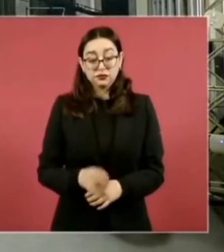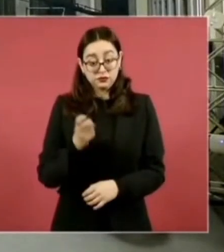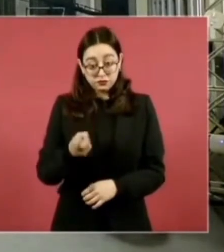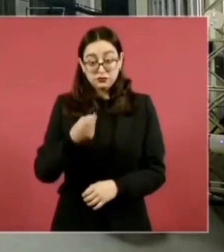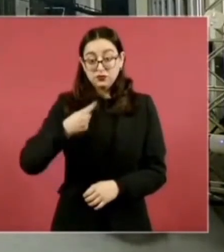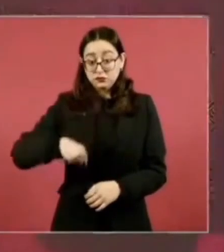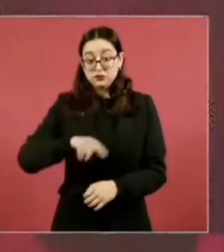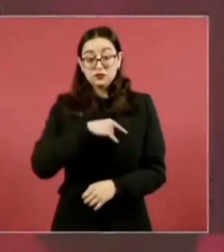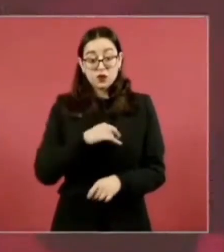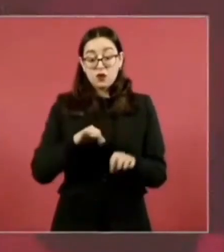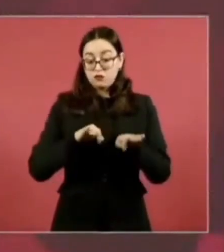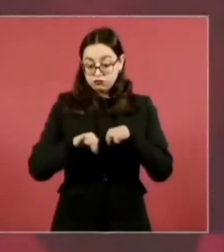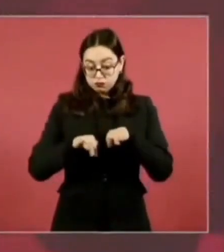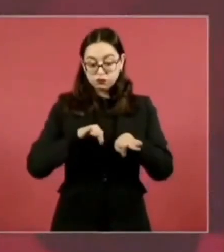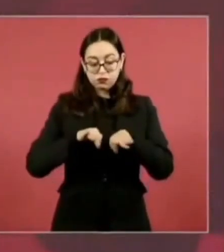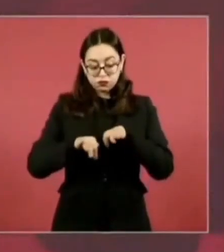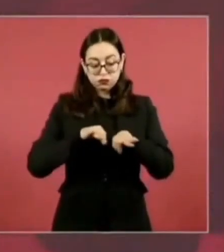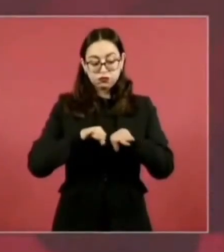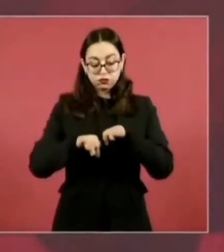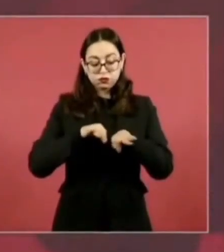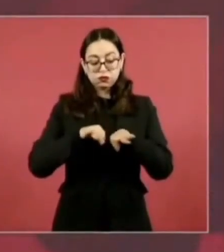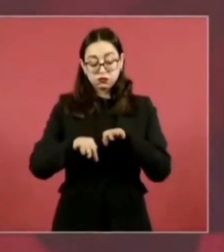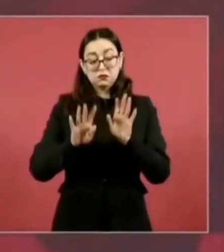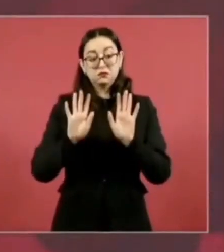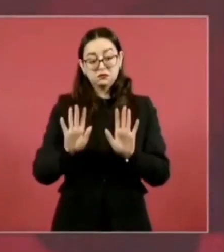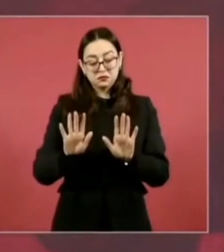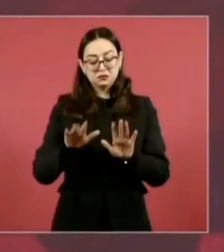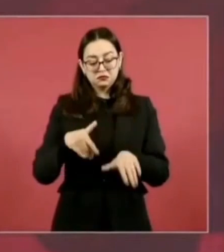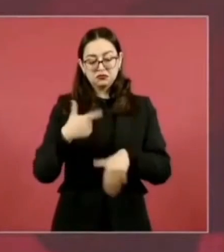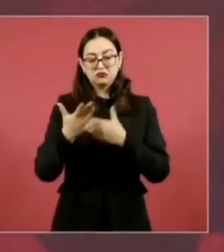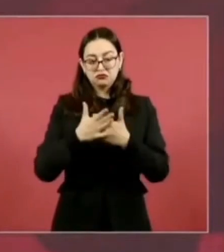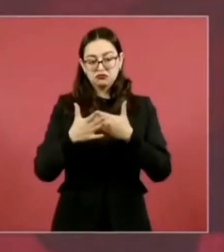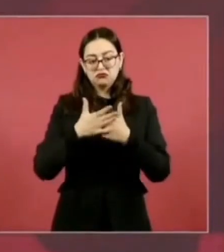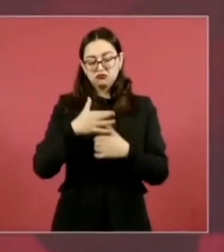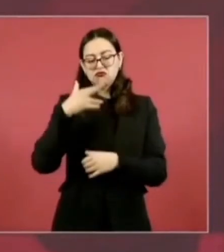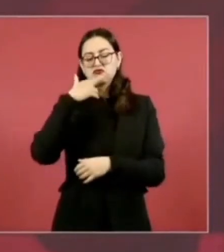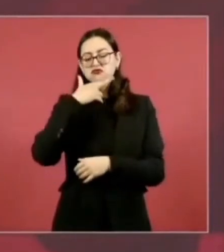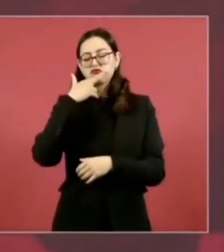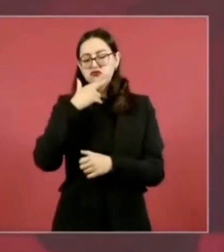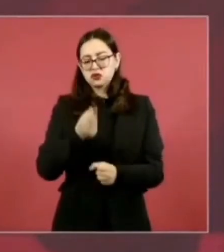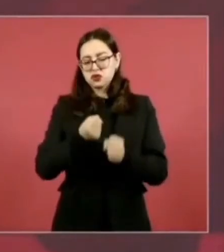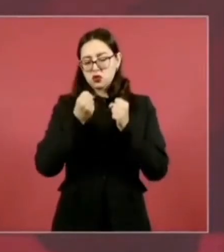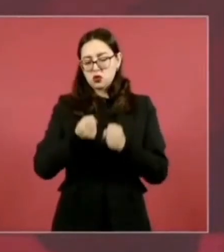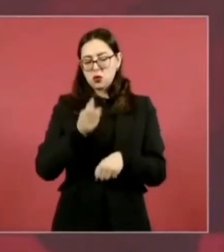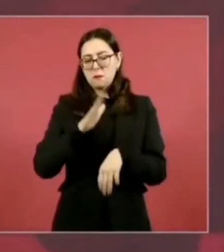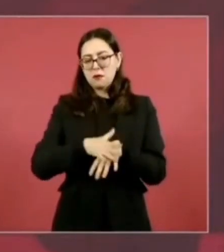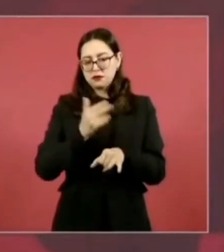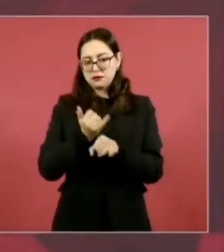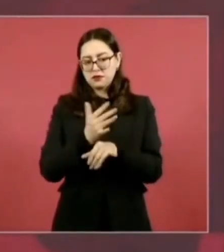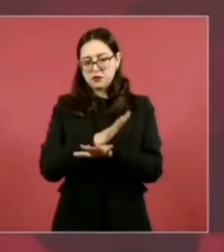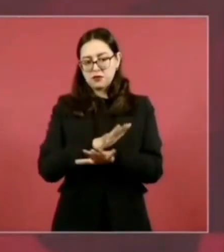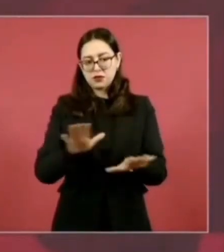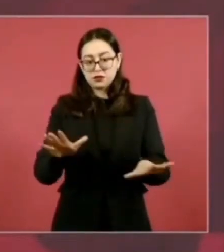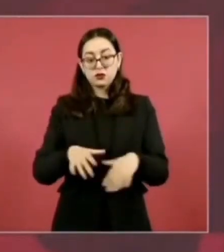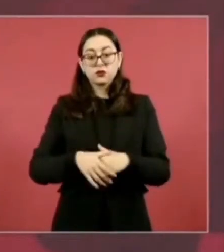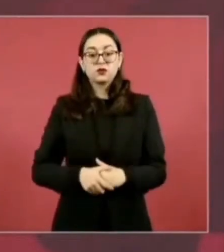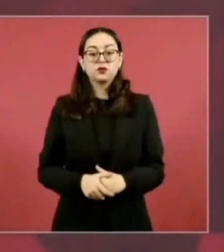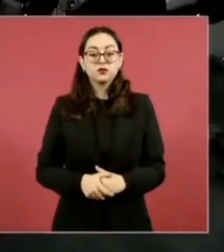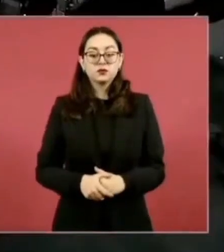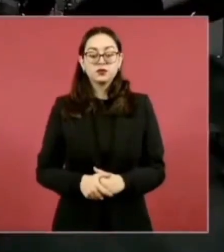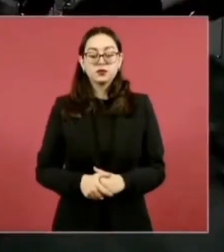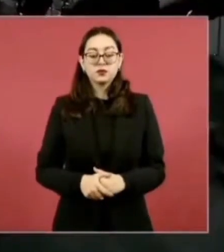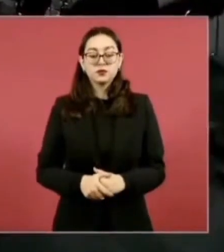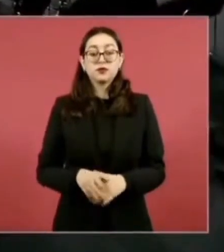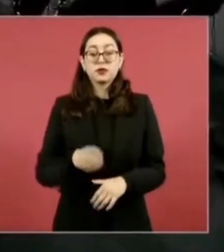eso. Yo creo que pronto vamos a tener ya toda la información. Y esto hay